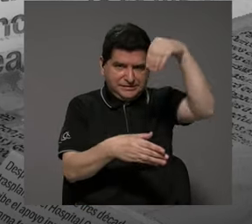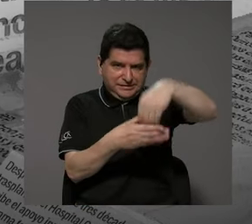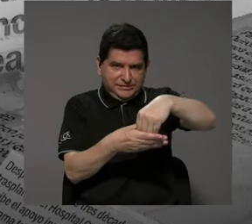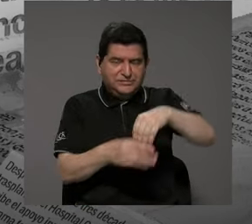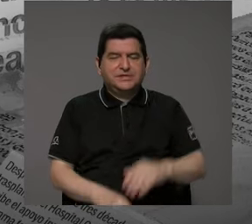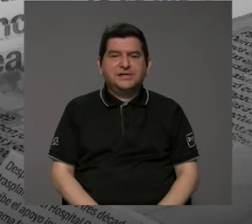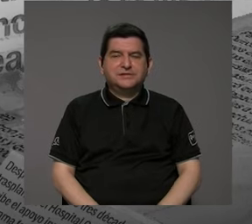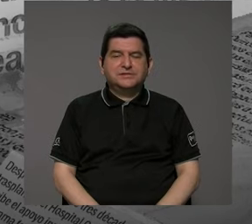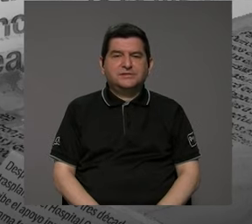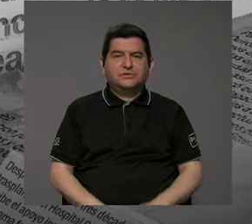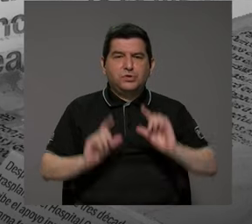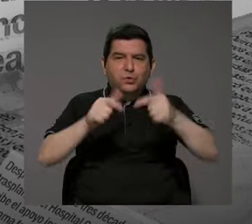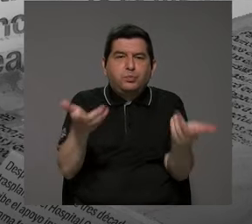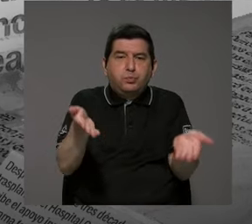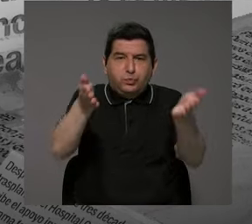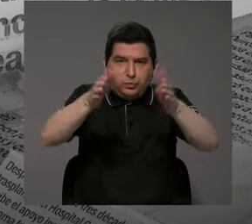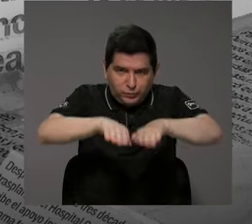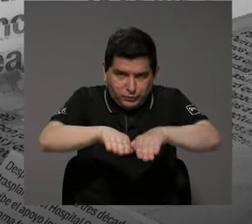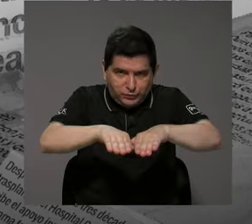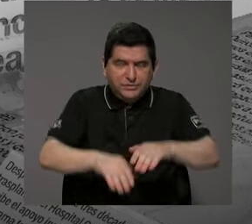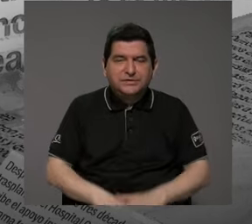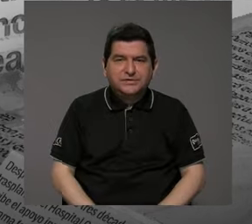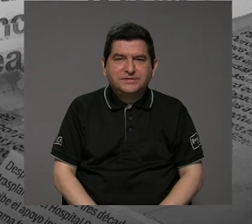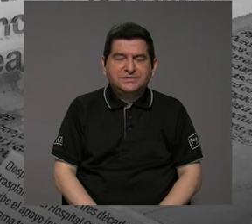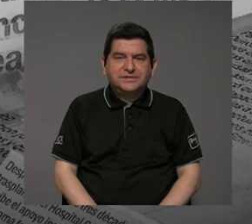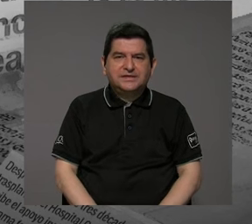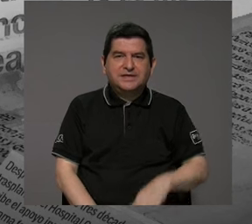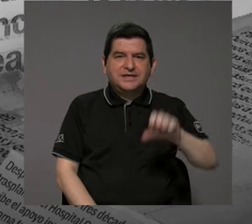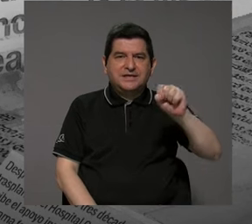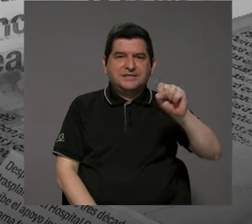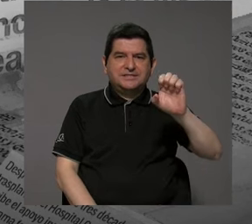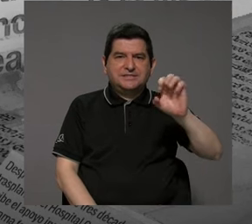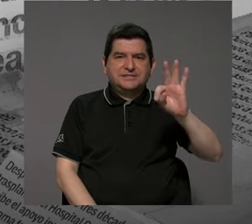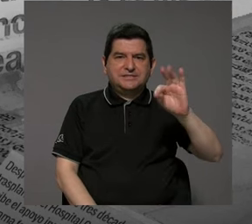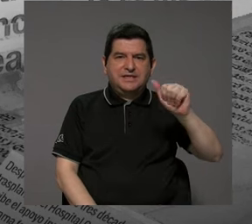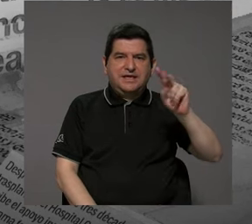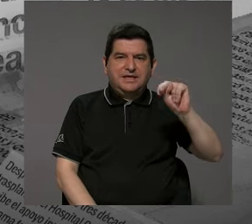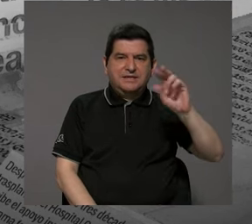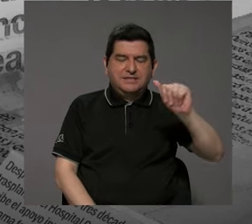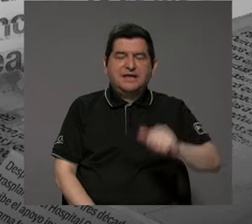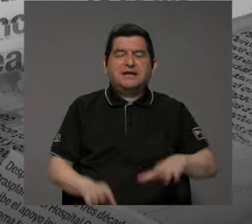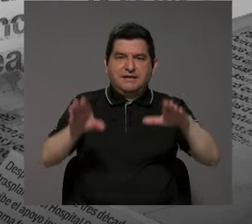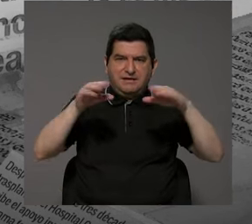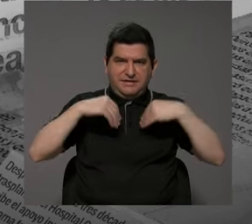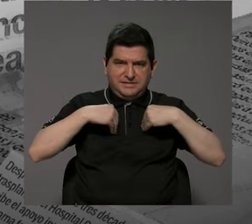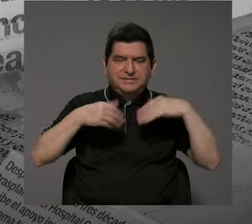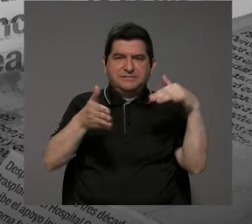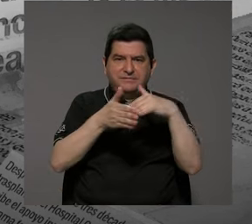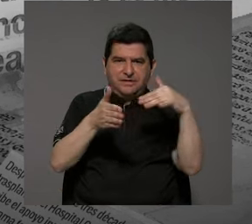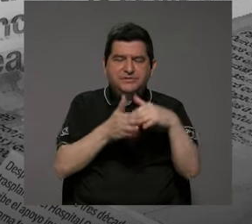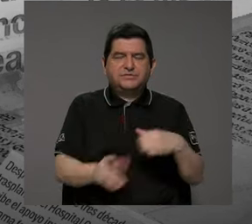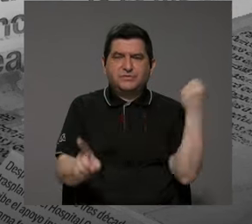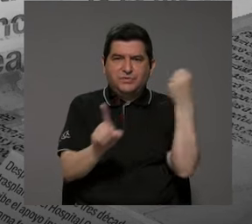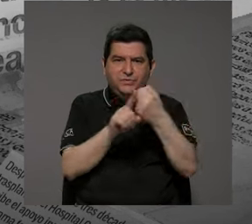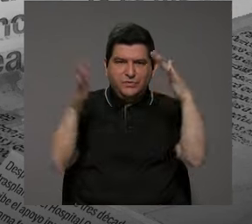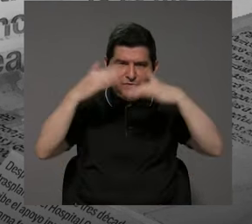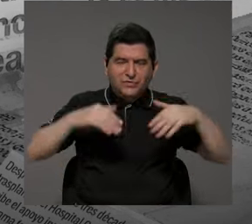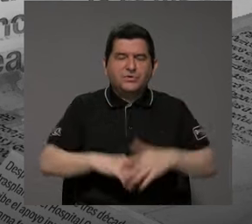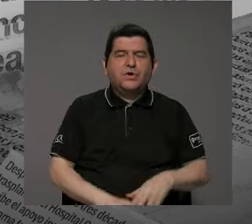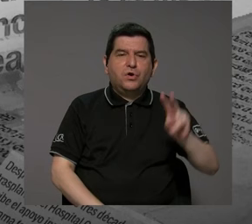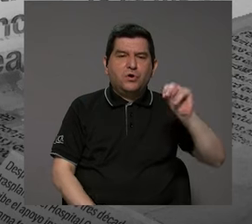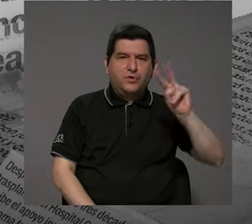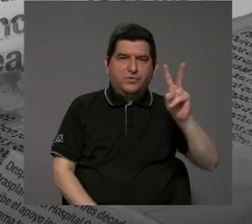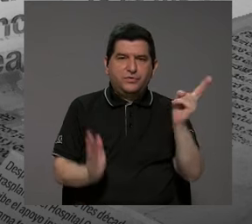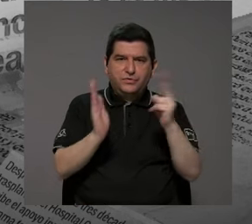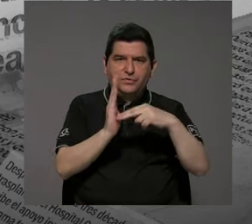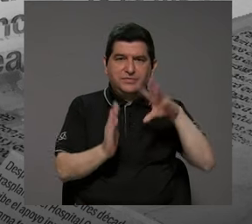el relleno sanitario eh Por lo menos la setena aprueba el estudio de impacto ambiental en 2006 en noviembre es decir que ahí se le da